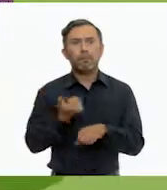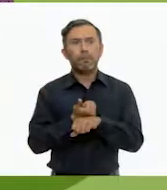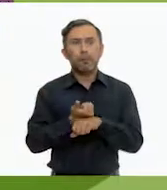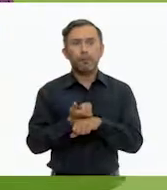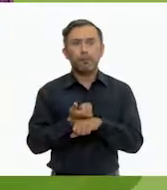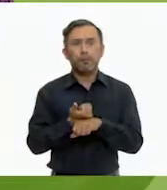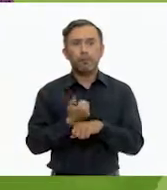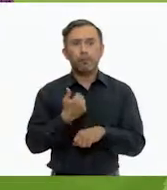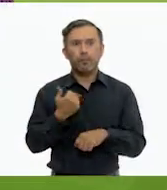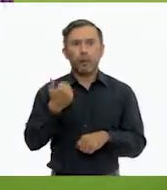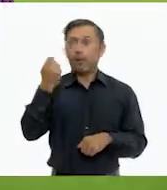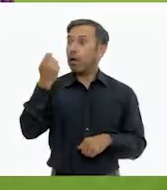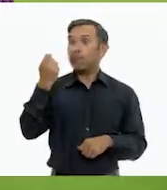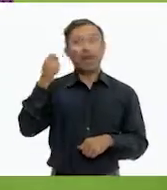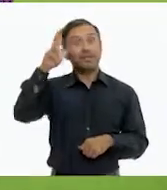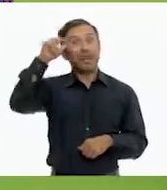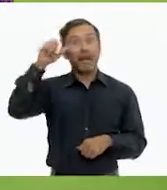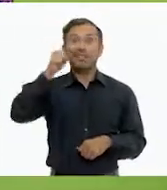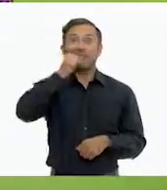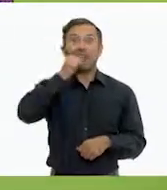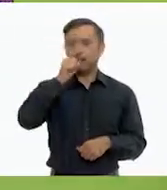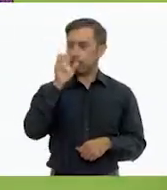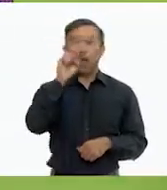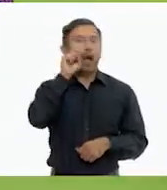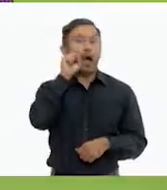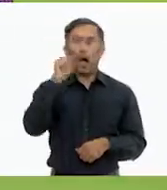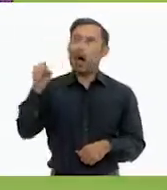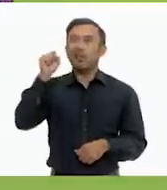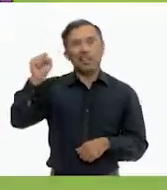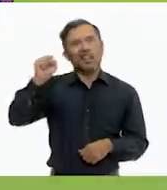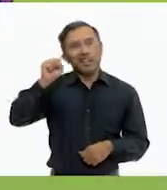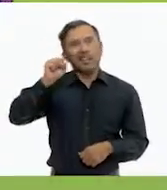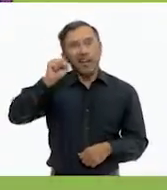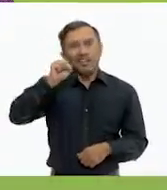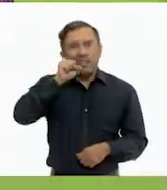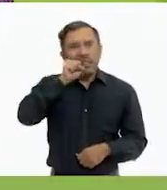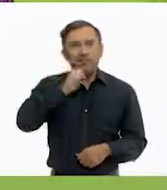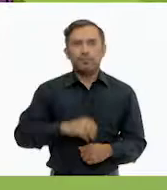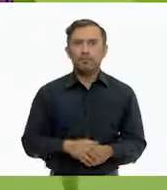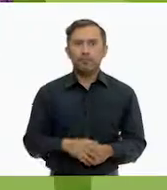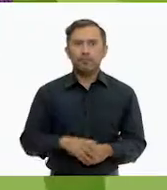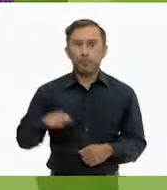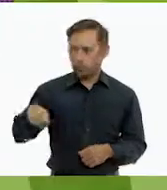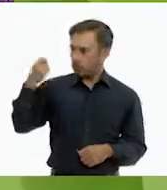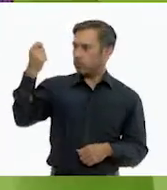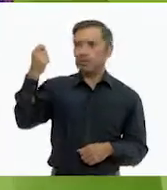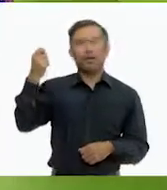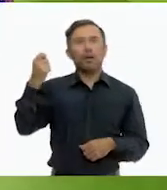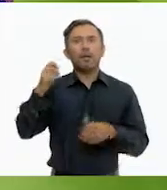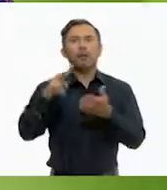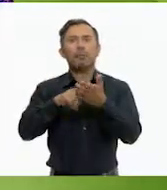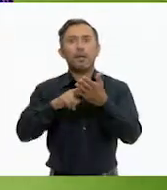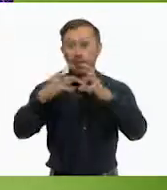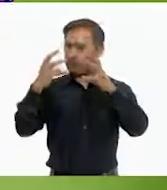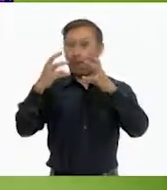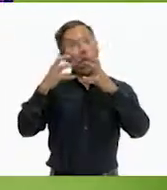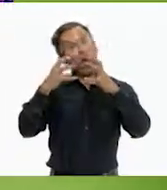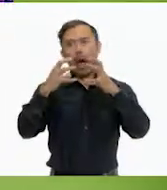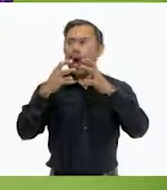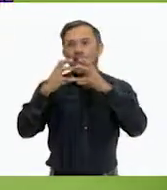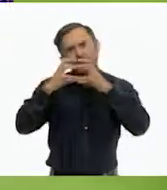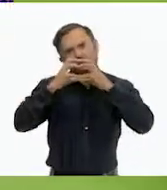ganar? ¡Zanahoria naranja! ¡Yo ganar! ¡Pimiento verde!